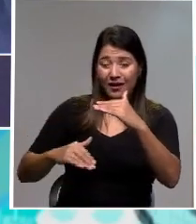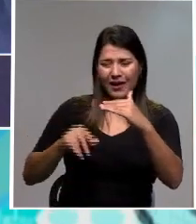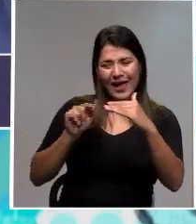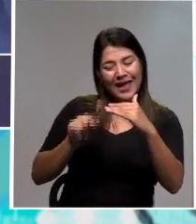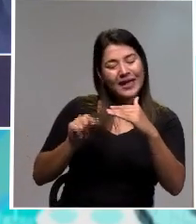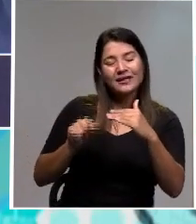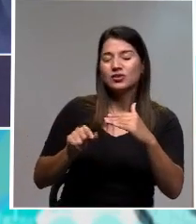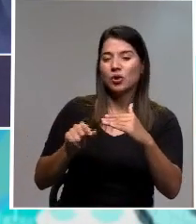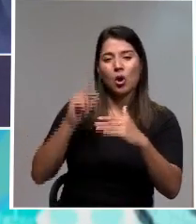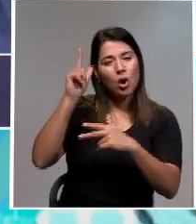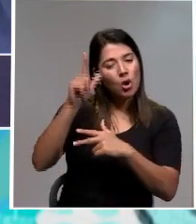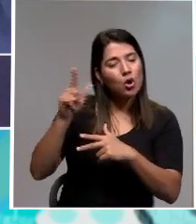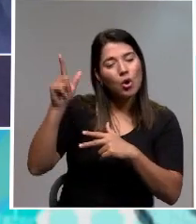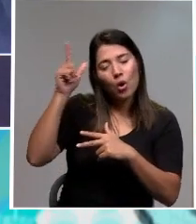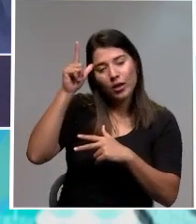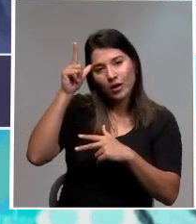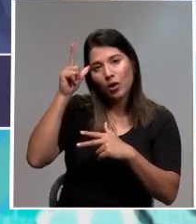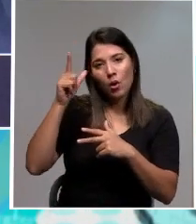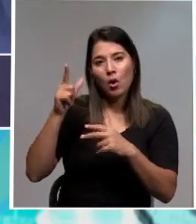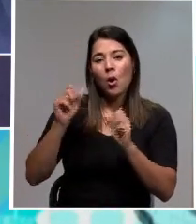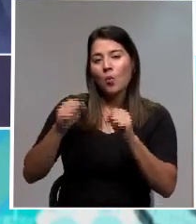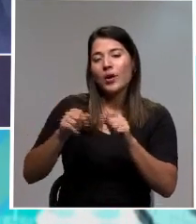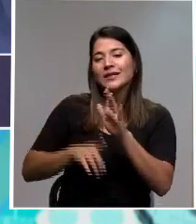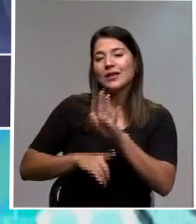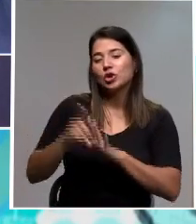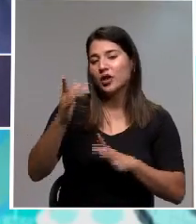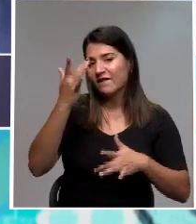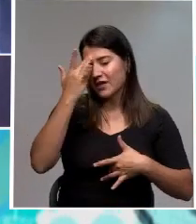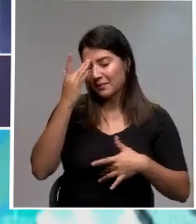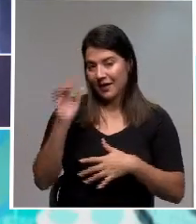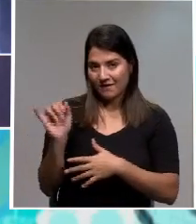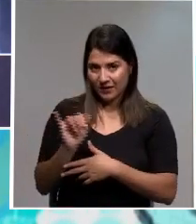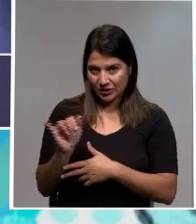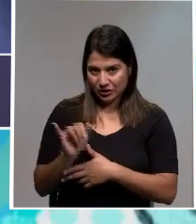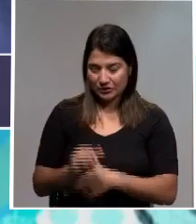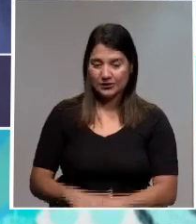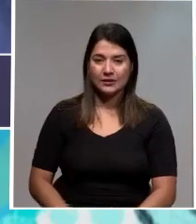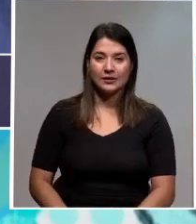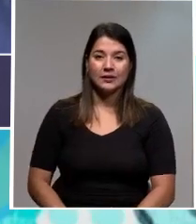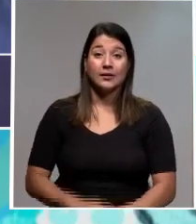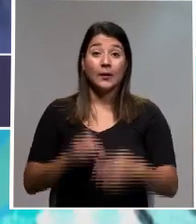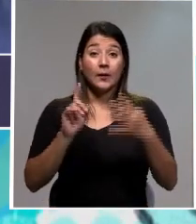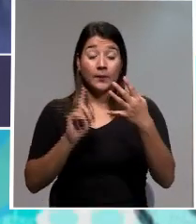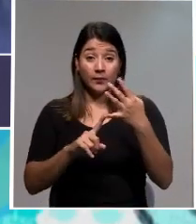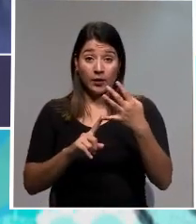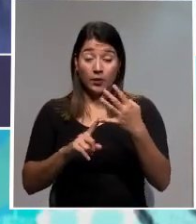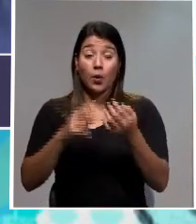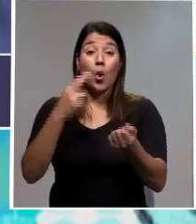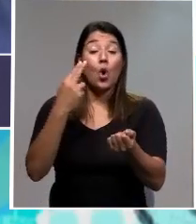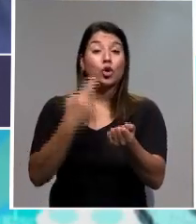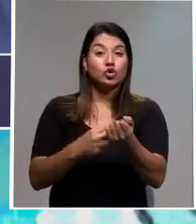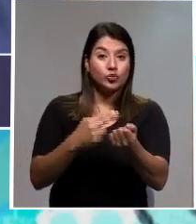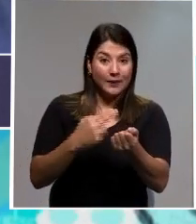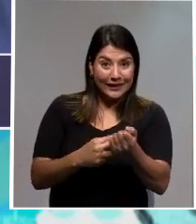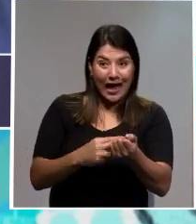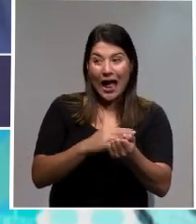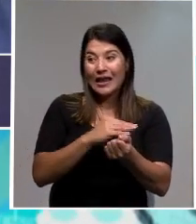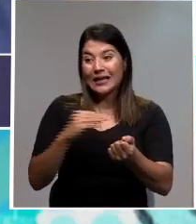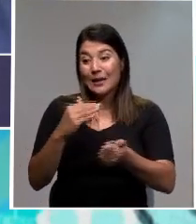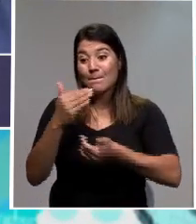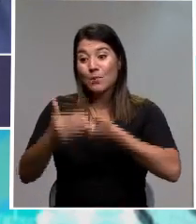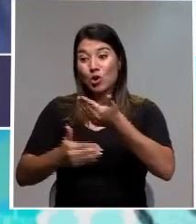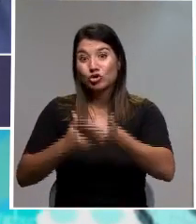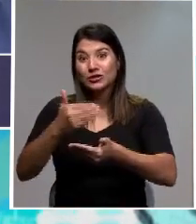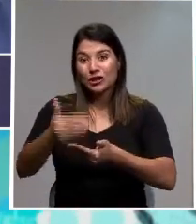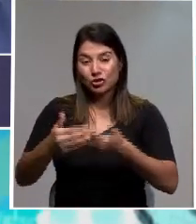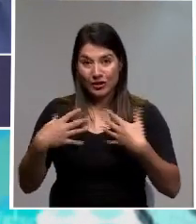es un factor determinante para que surjan enfermedades infecciosas. Los hospitales y los procedimientos médicos